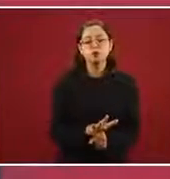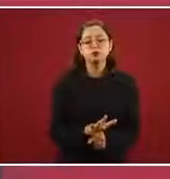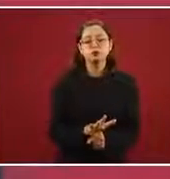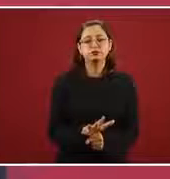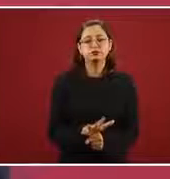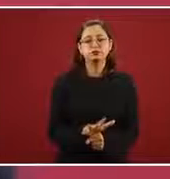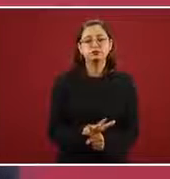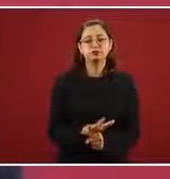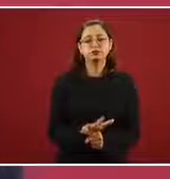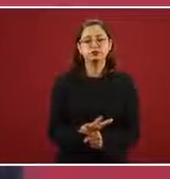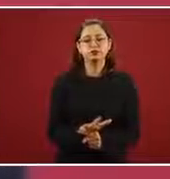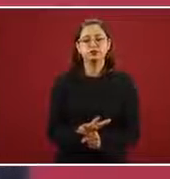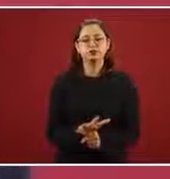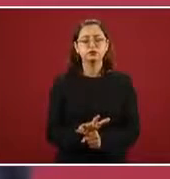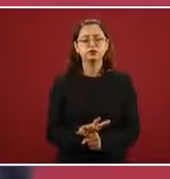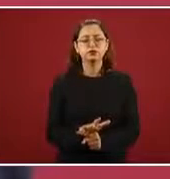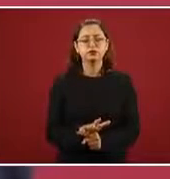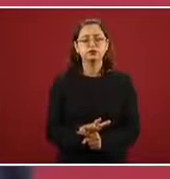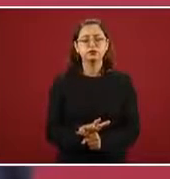que se pueda